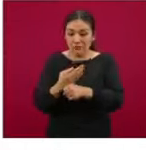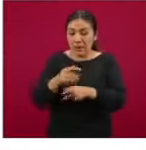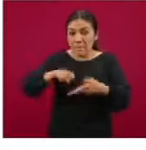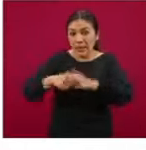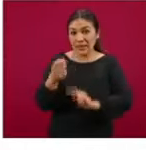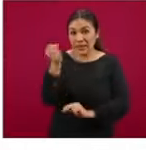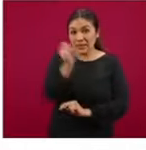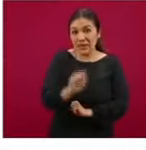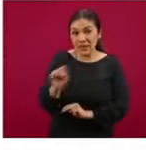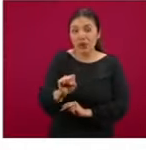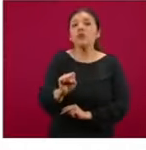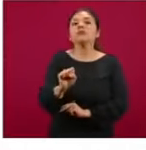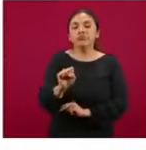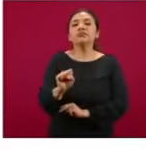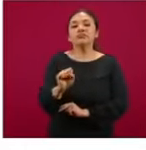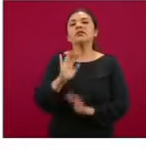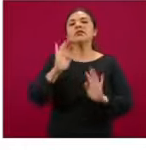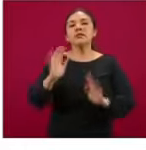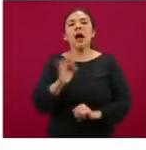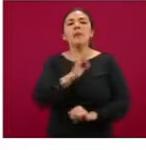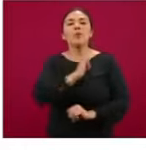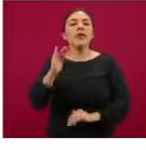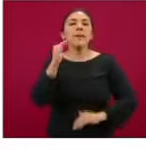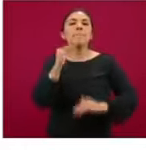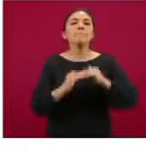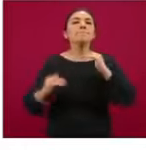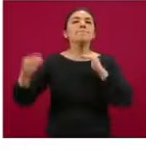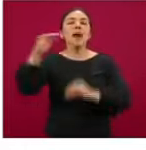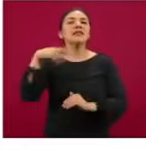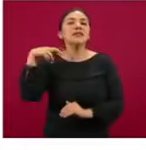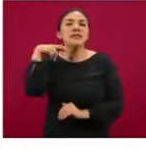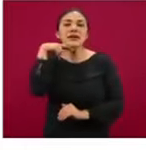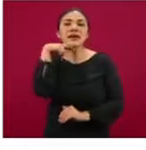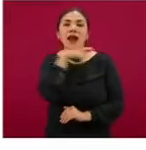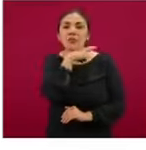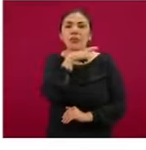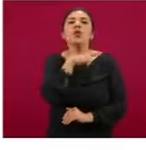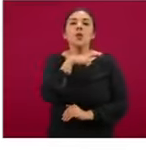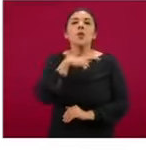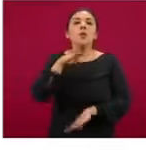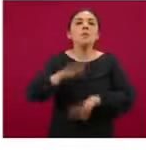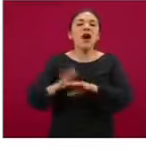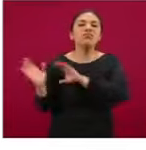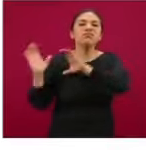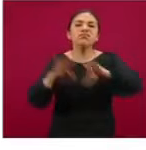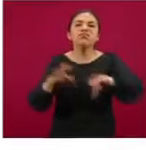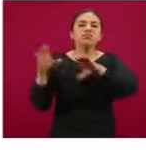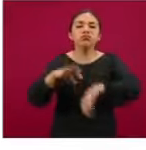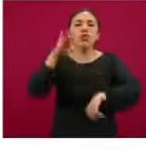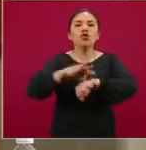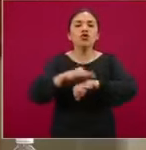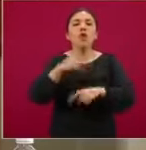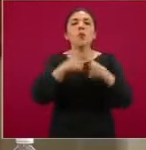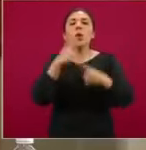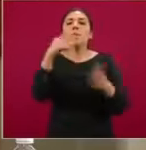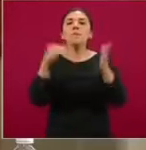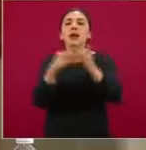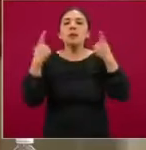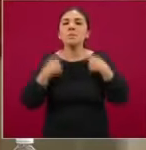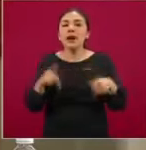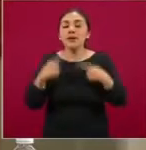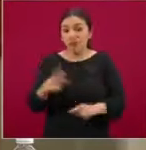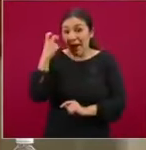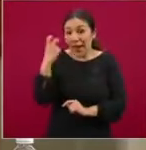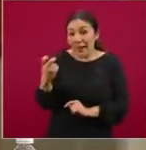sábado, podremos alcanzar con mayor rapidez nuestra razón de médicos por cada 1.000 habitantes y de esta